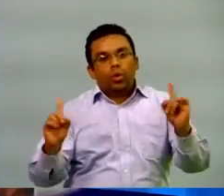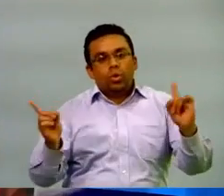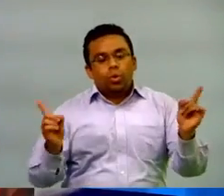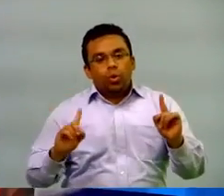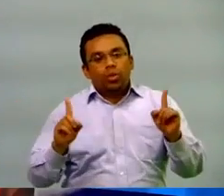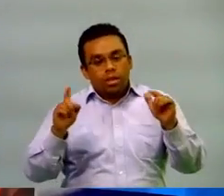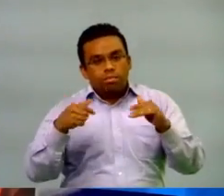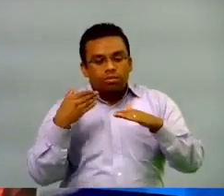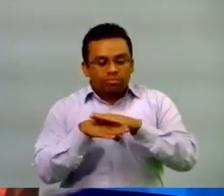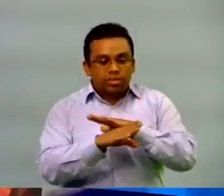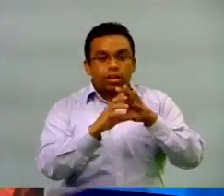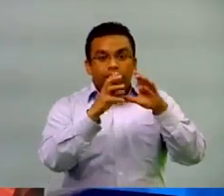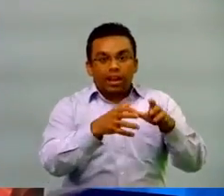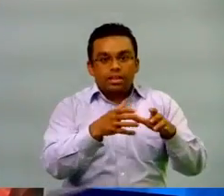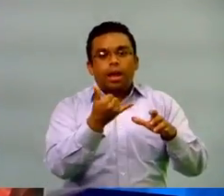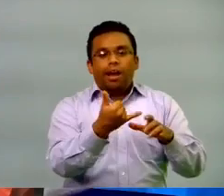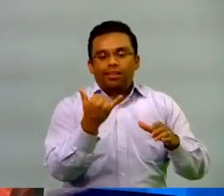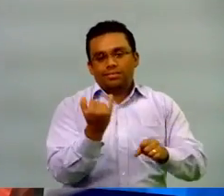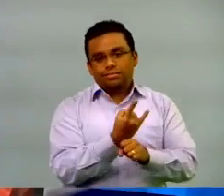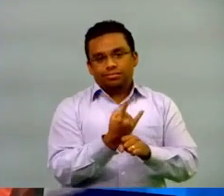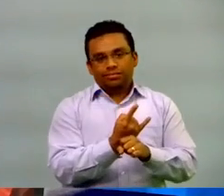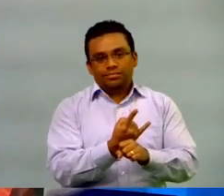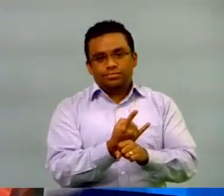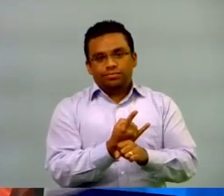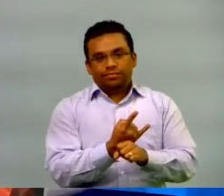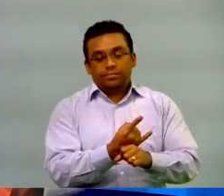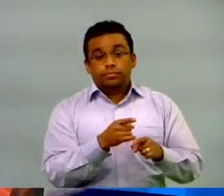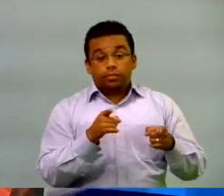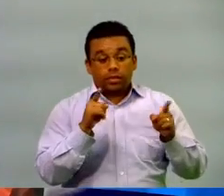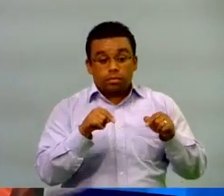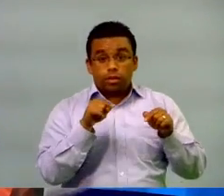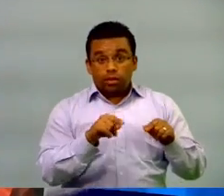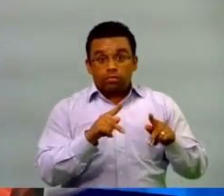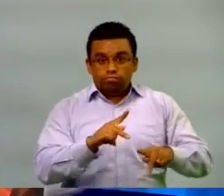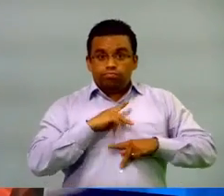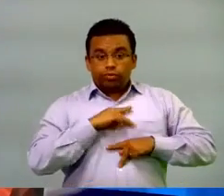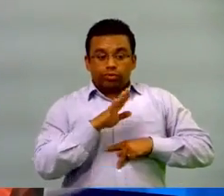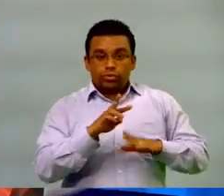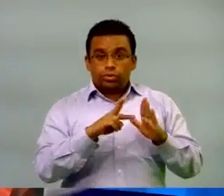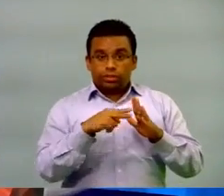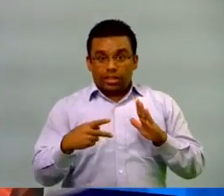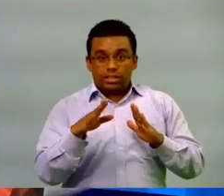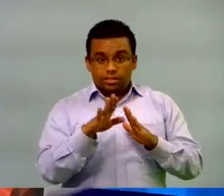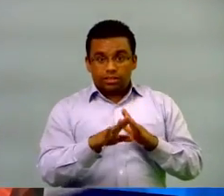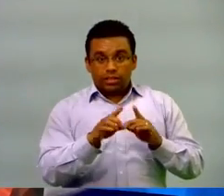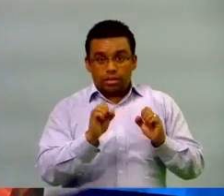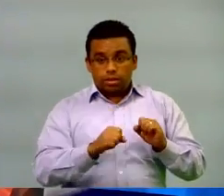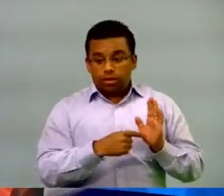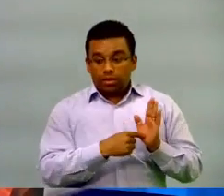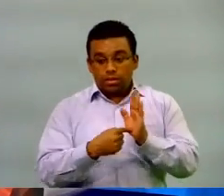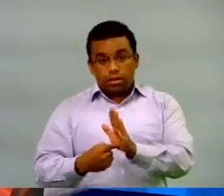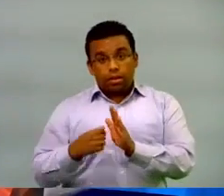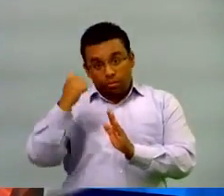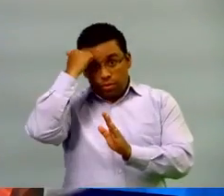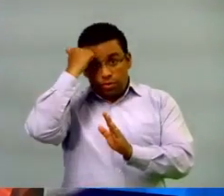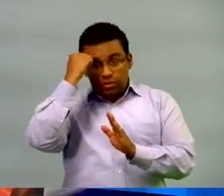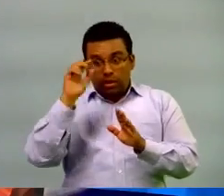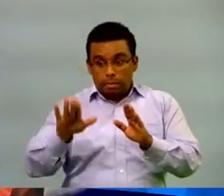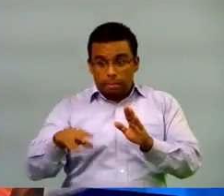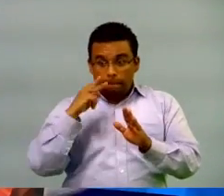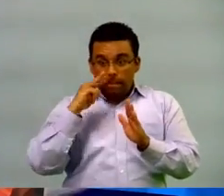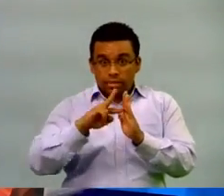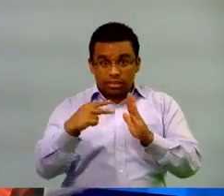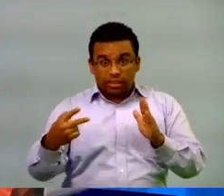aula. Al hacer la apropiación de estas tecnologías en nuestros docentes, ha permitido que